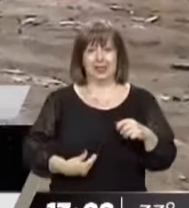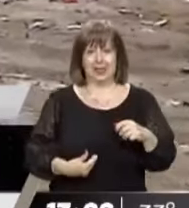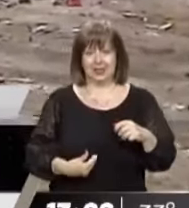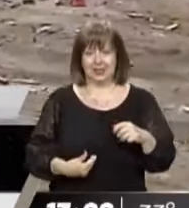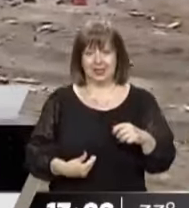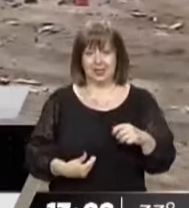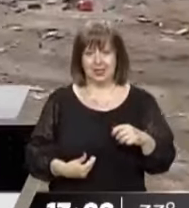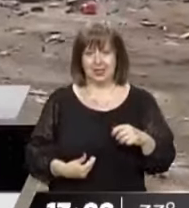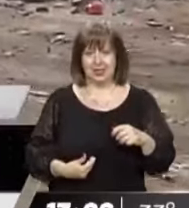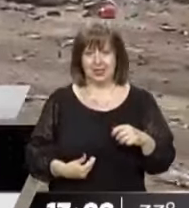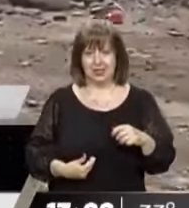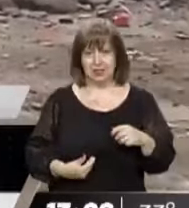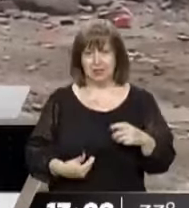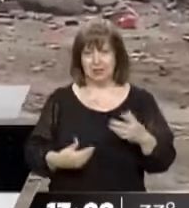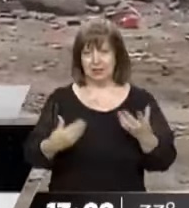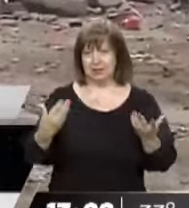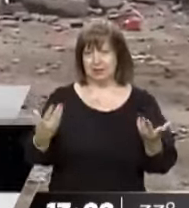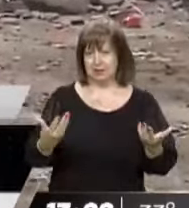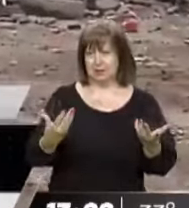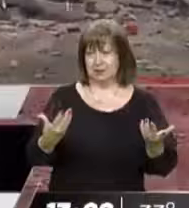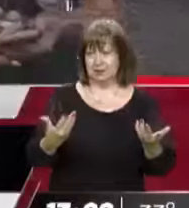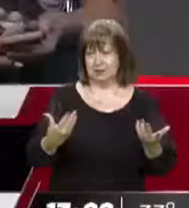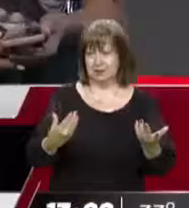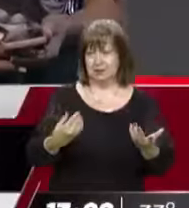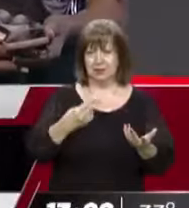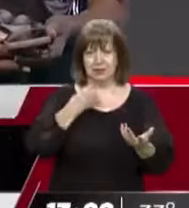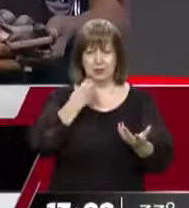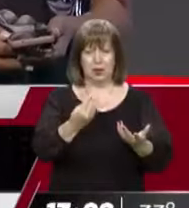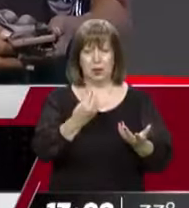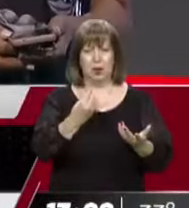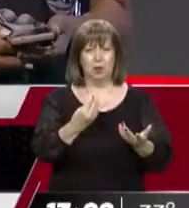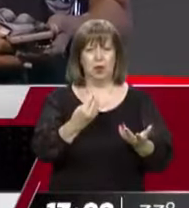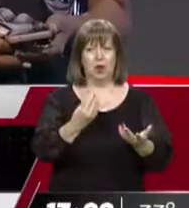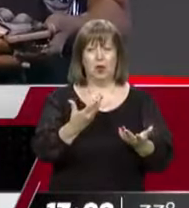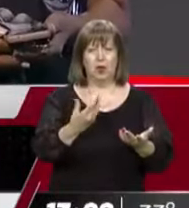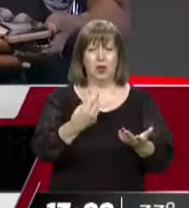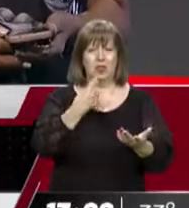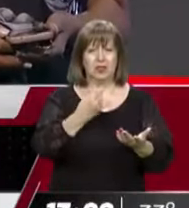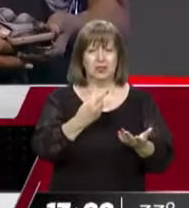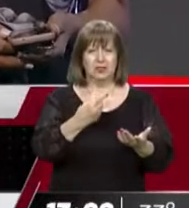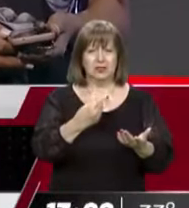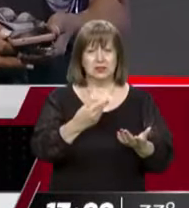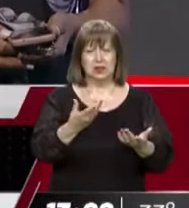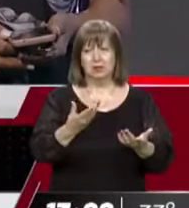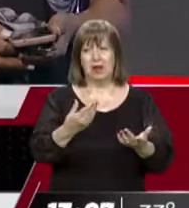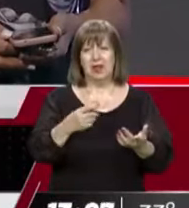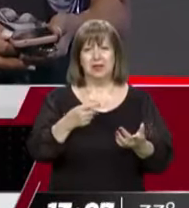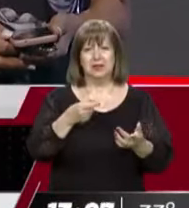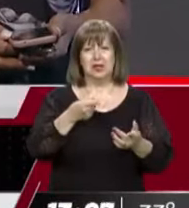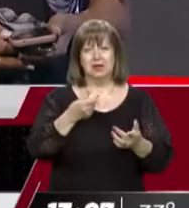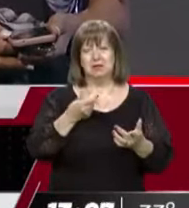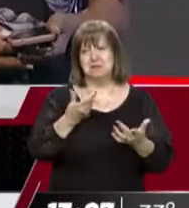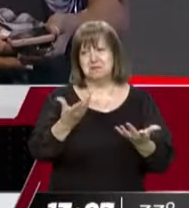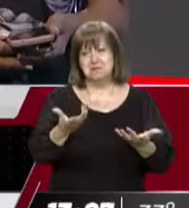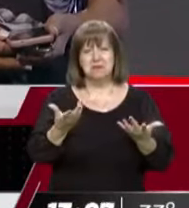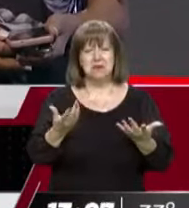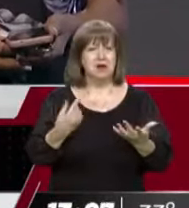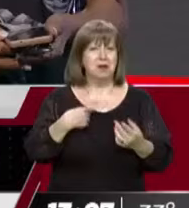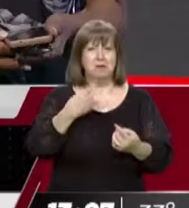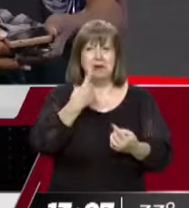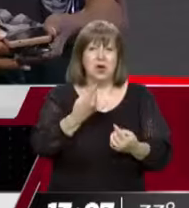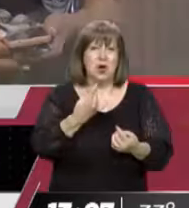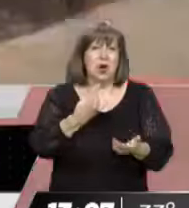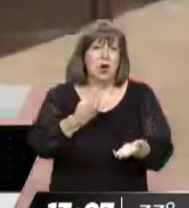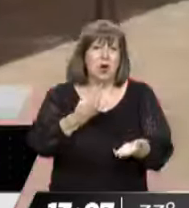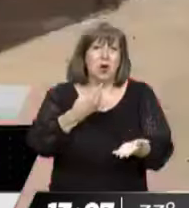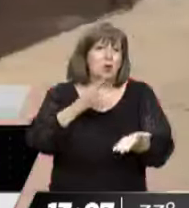eso también trasciende o circula. Sí. Ahora, pruebas, nada. Puedo hablar con la gente y preguntar, pero